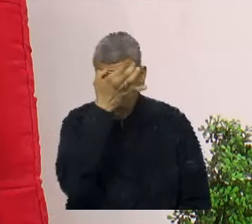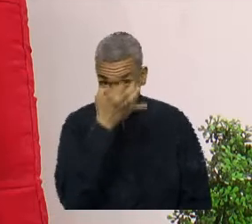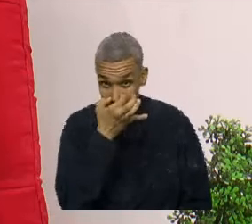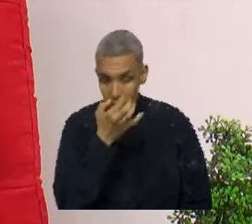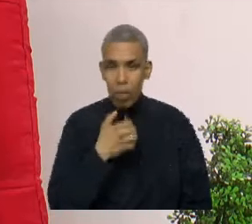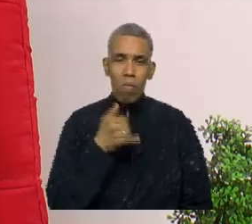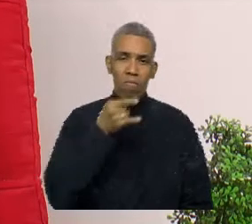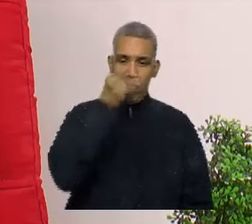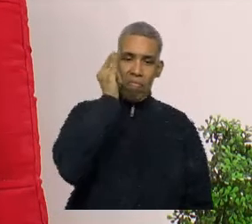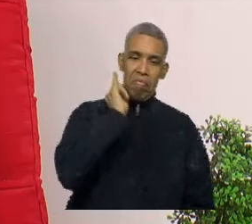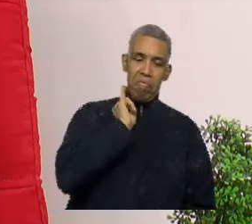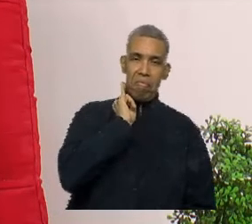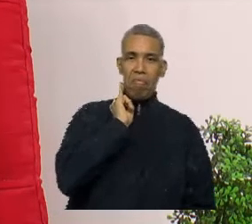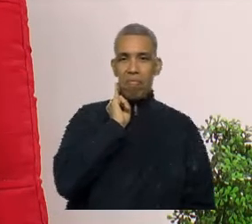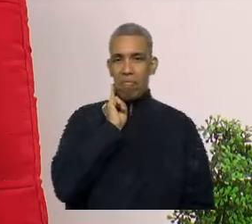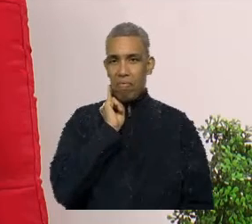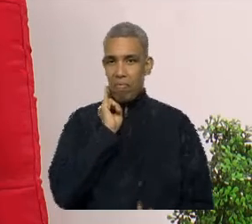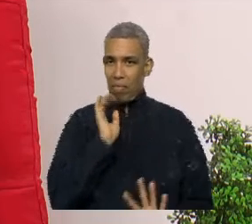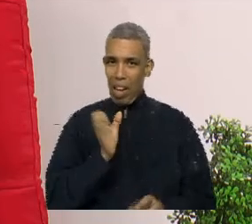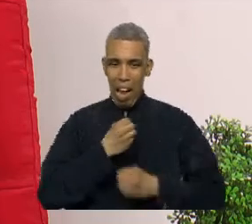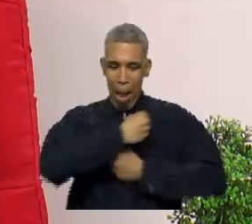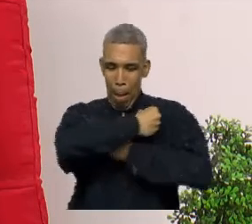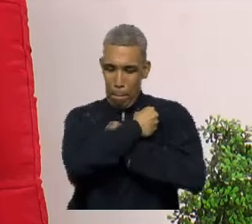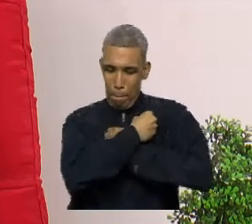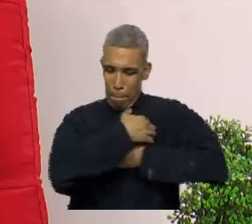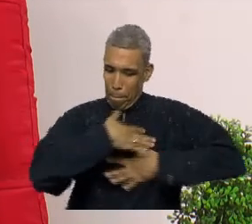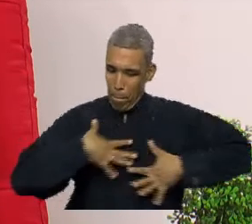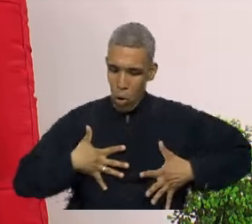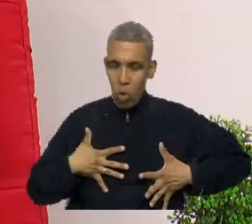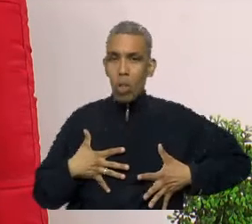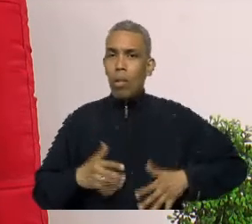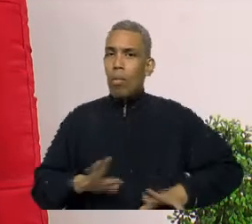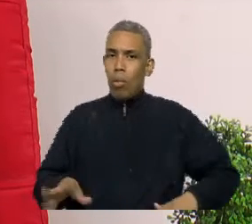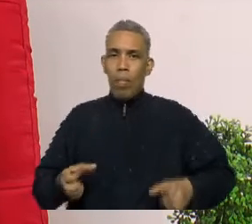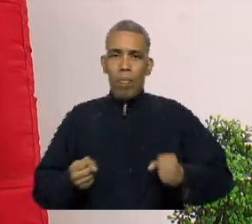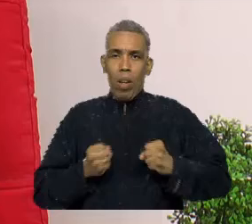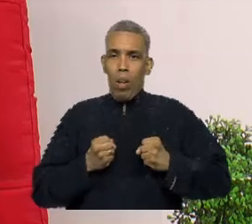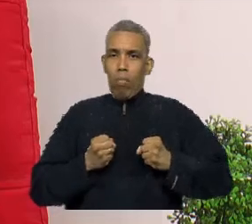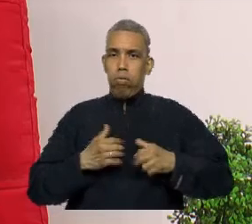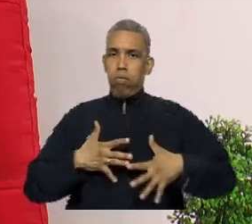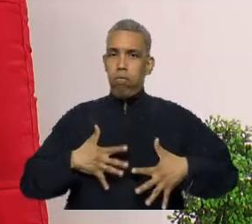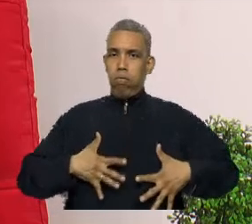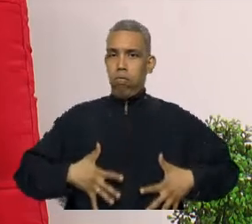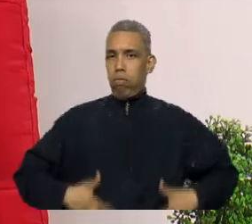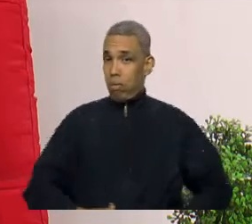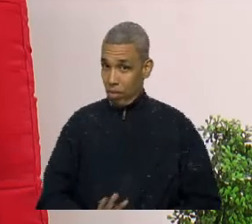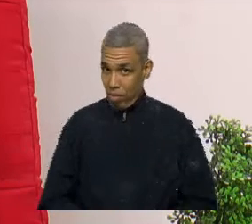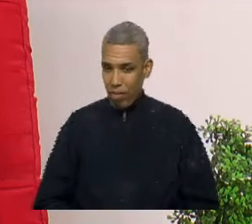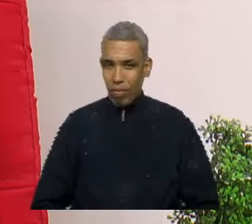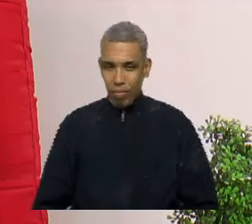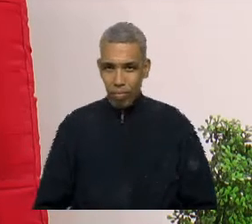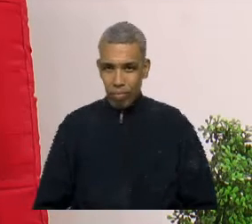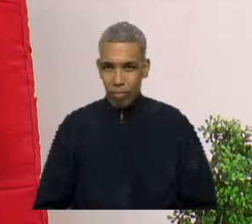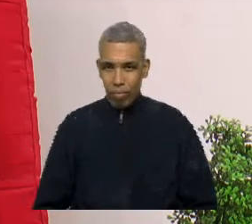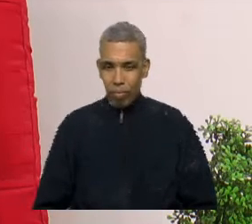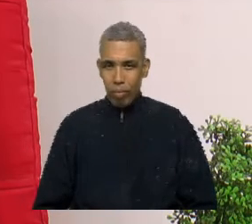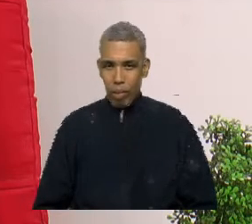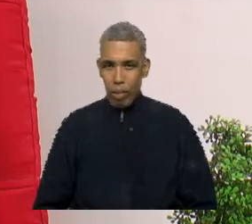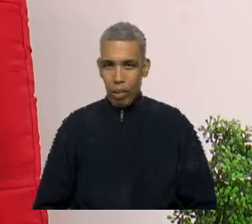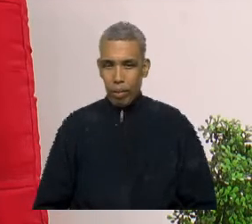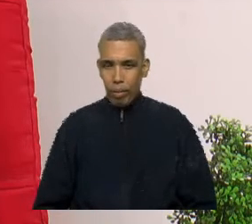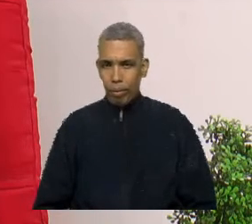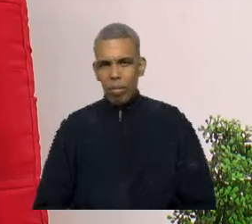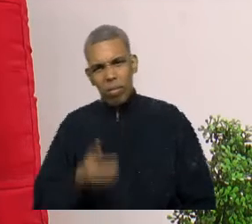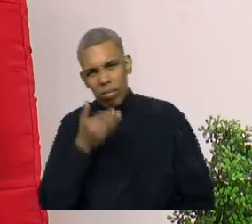por la acción que va directamente al bronquio, pues los efectos secundarios son muy mínimos. Entonces es mucho más seguro poner un